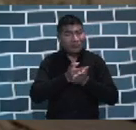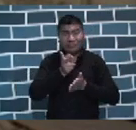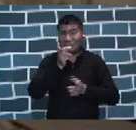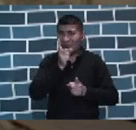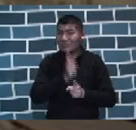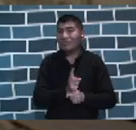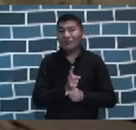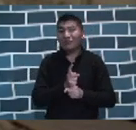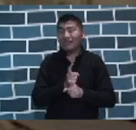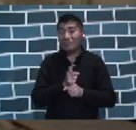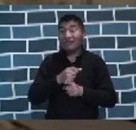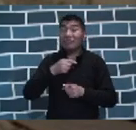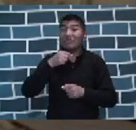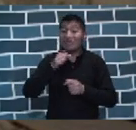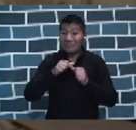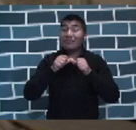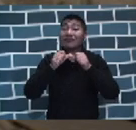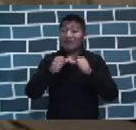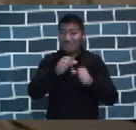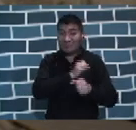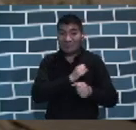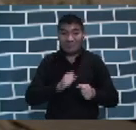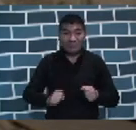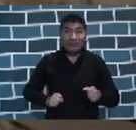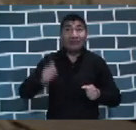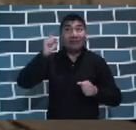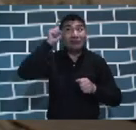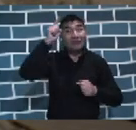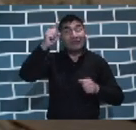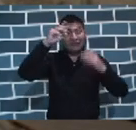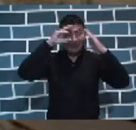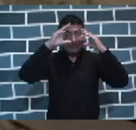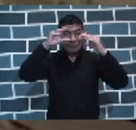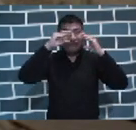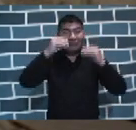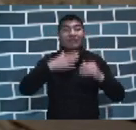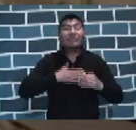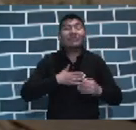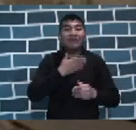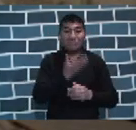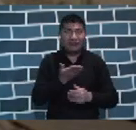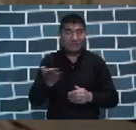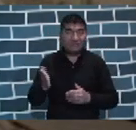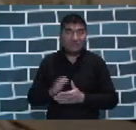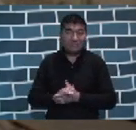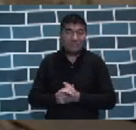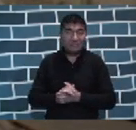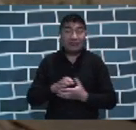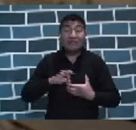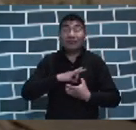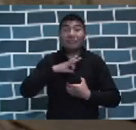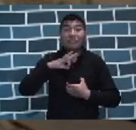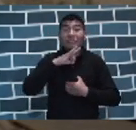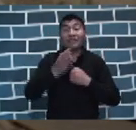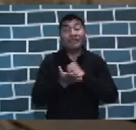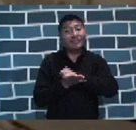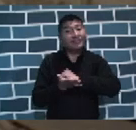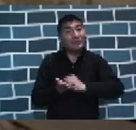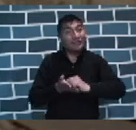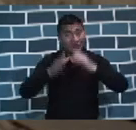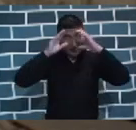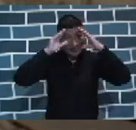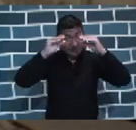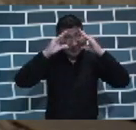insiste el señor les enseñará de lo mío el espíritu santo nos